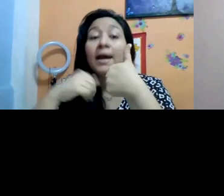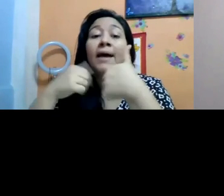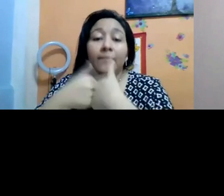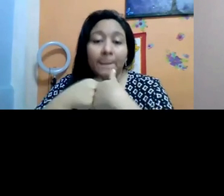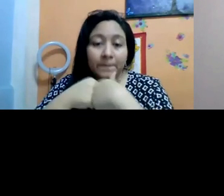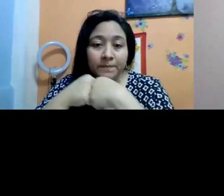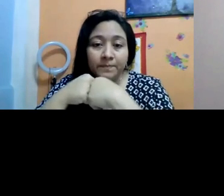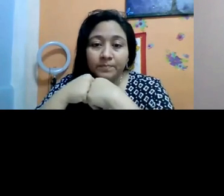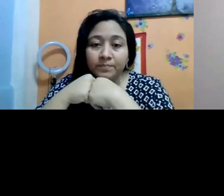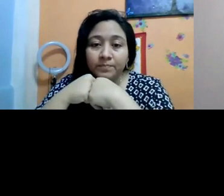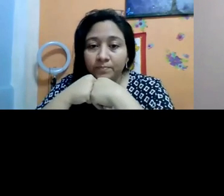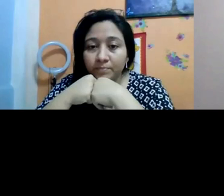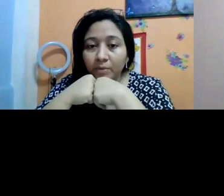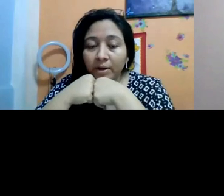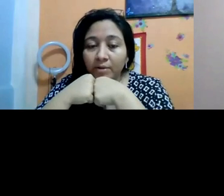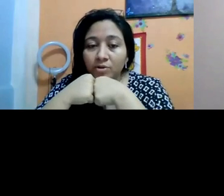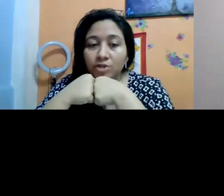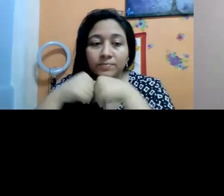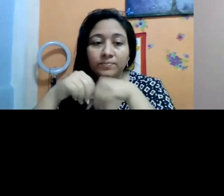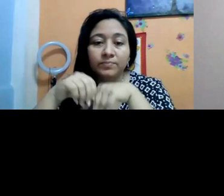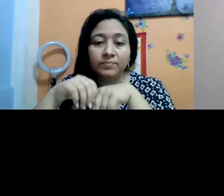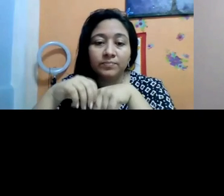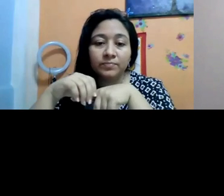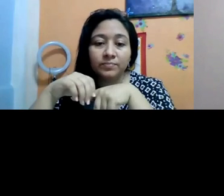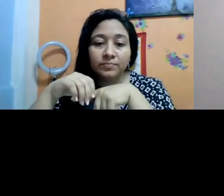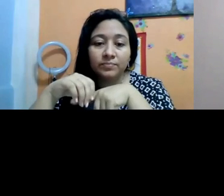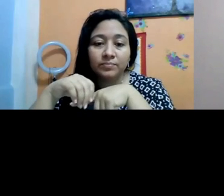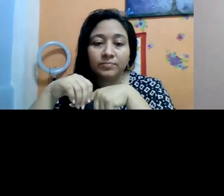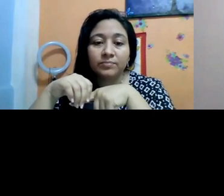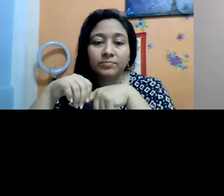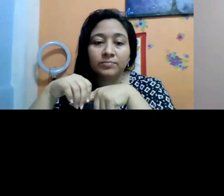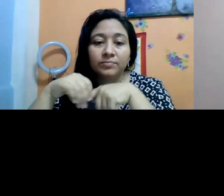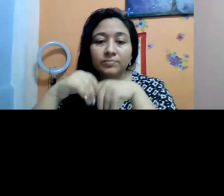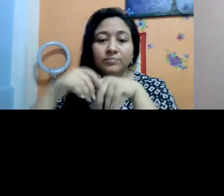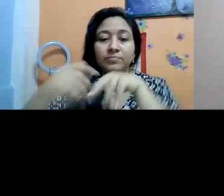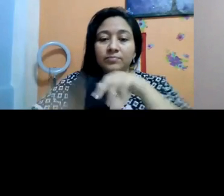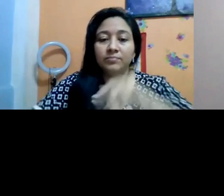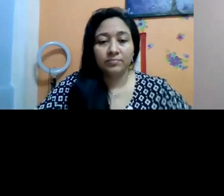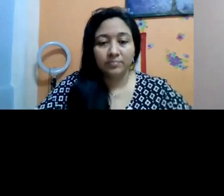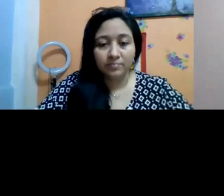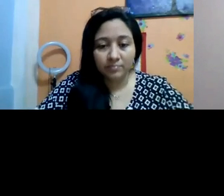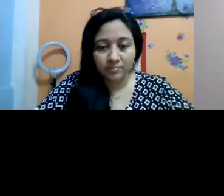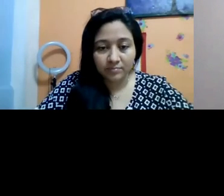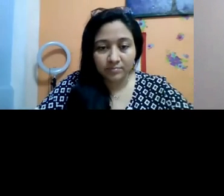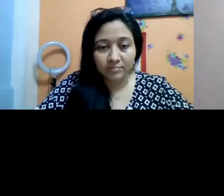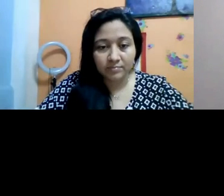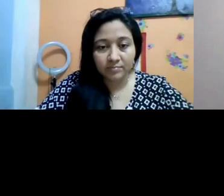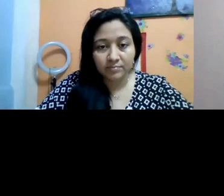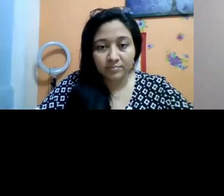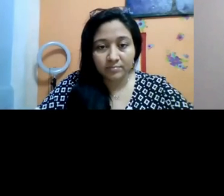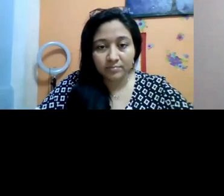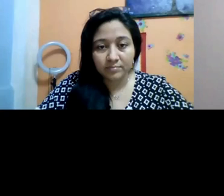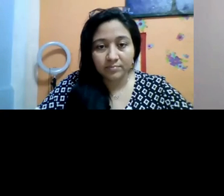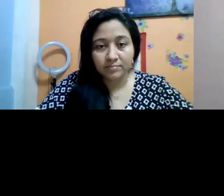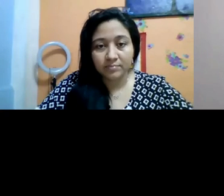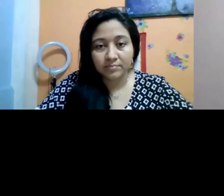Hola, buenas noches. Una pregunta. En la primera parte no me pude conectar, tuve una cita médica y me perdí un poco. ¿Se habló